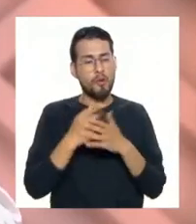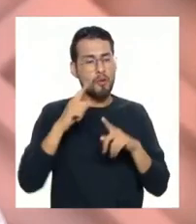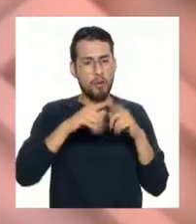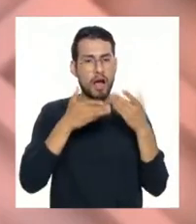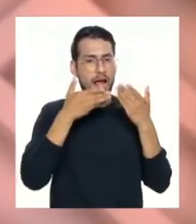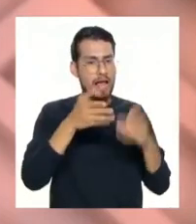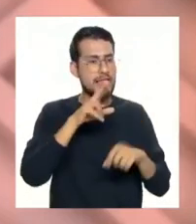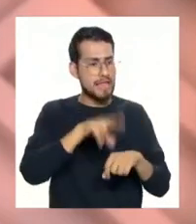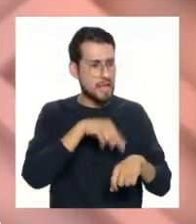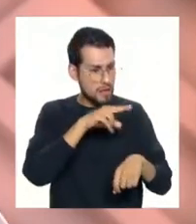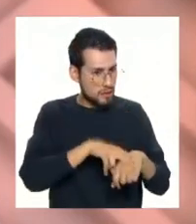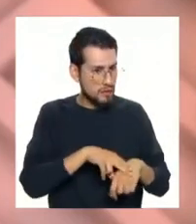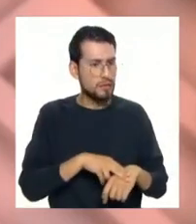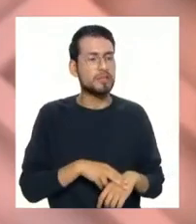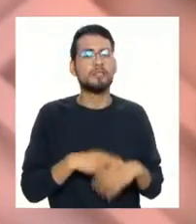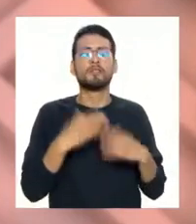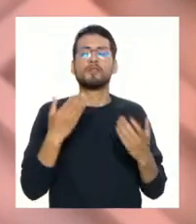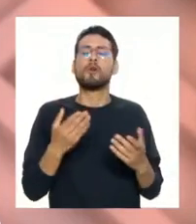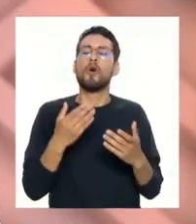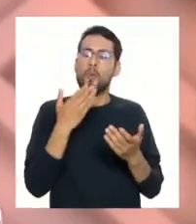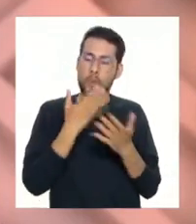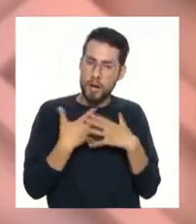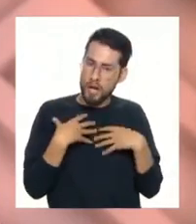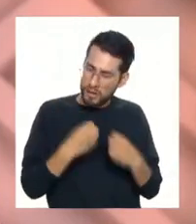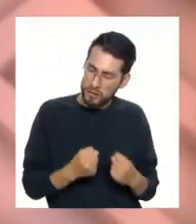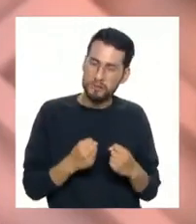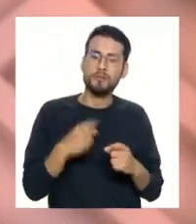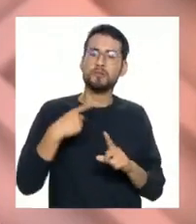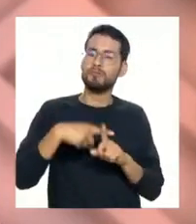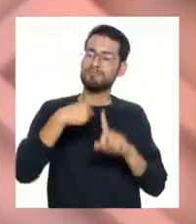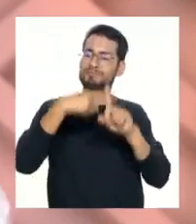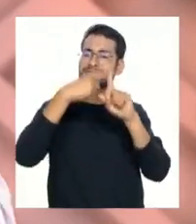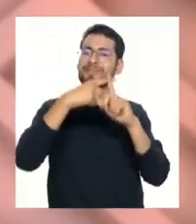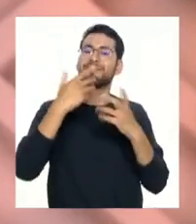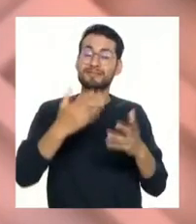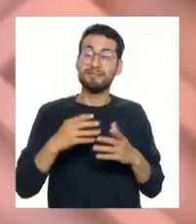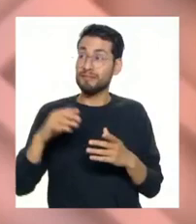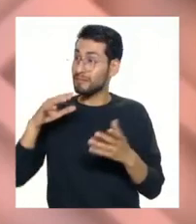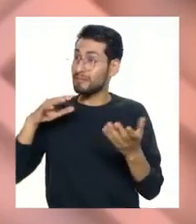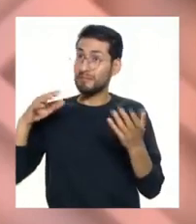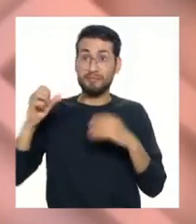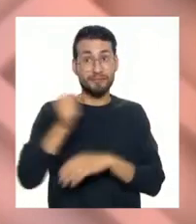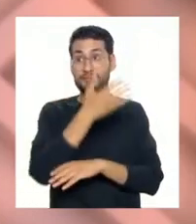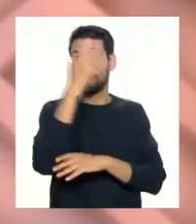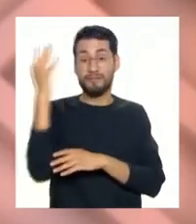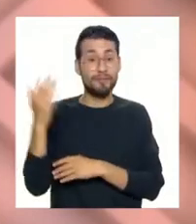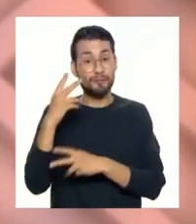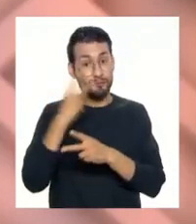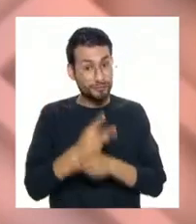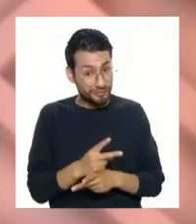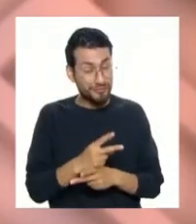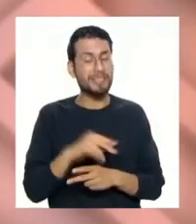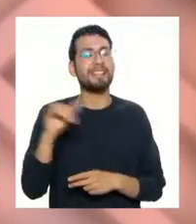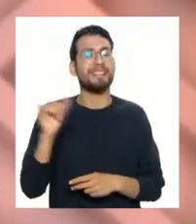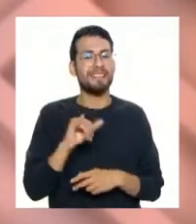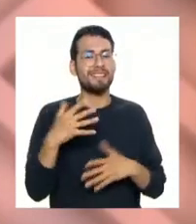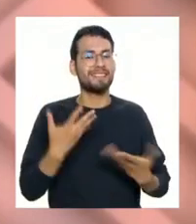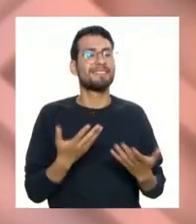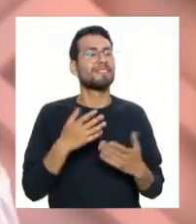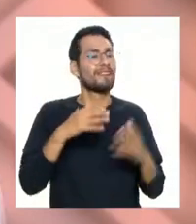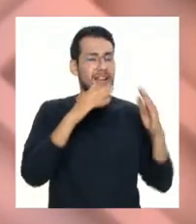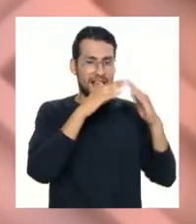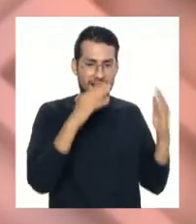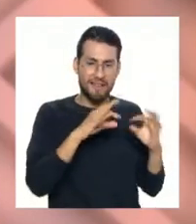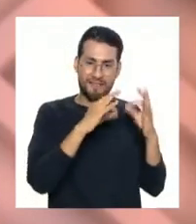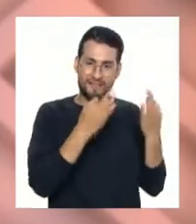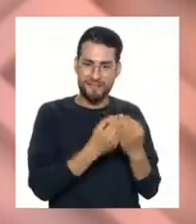soluciones naturales, ecológicas, que impacten de manera positiva tanto al medio ambiente como a las amas de